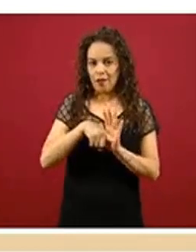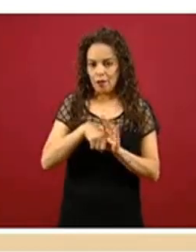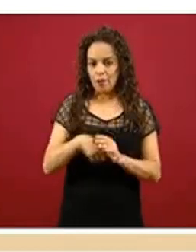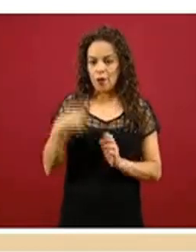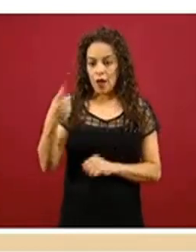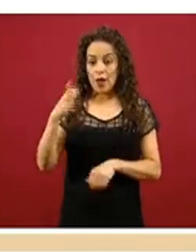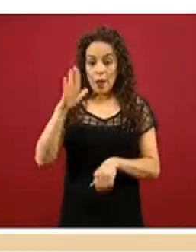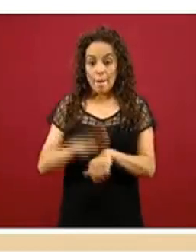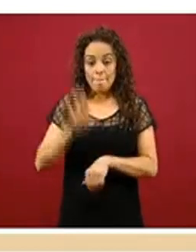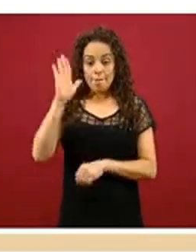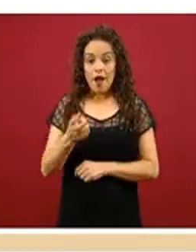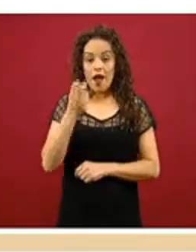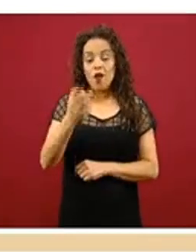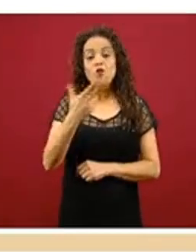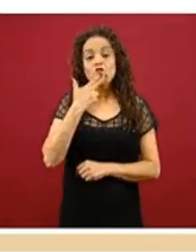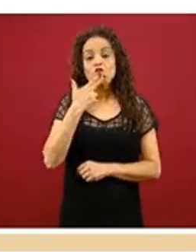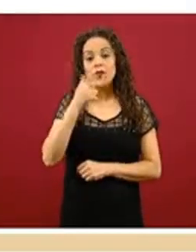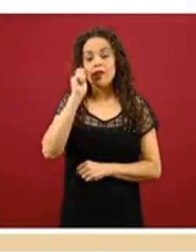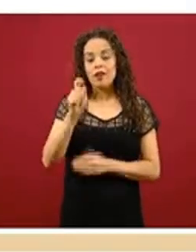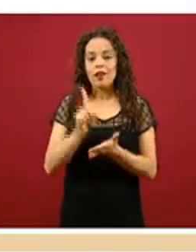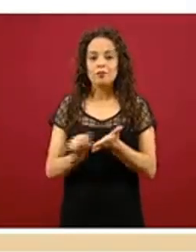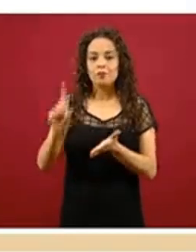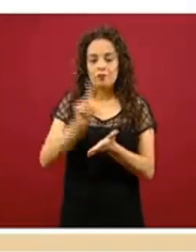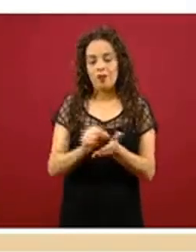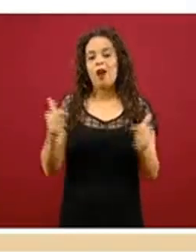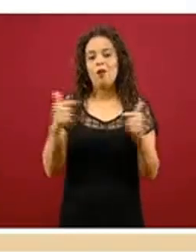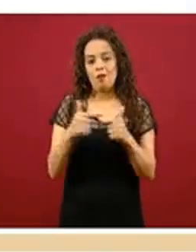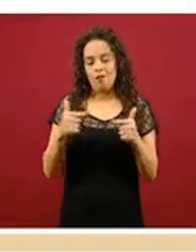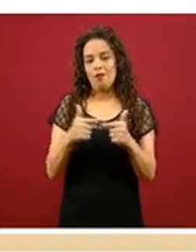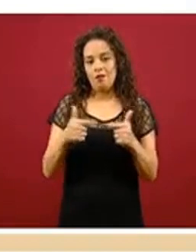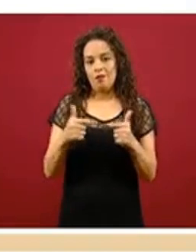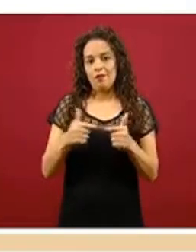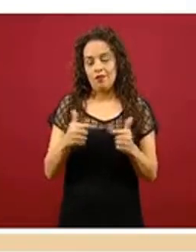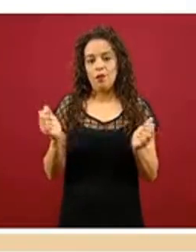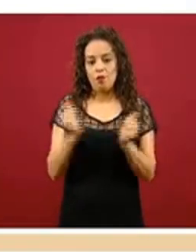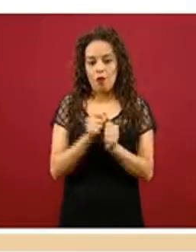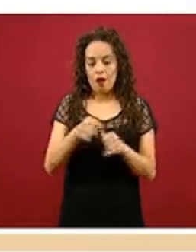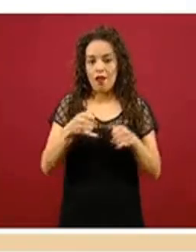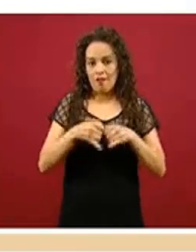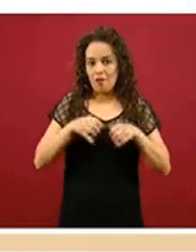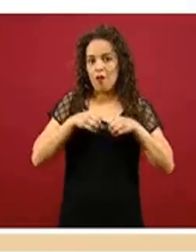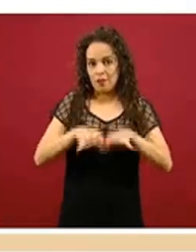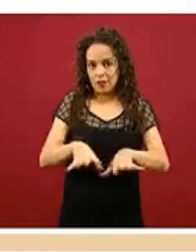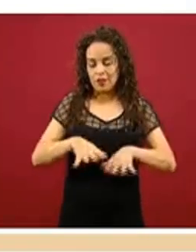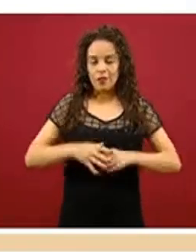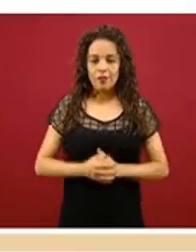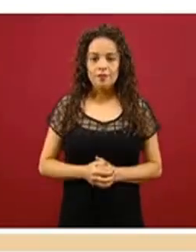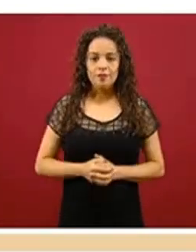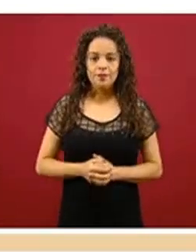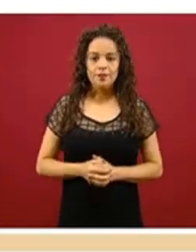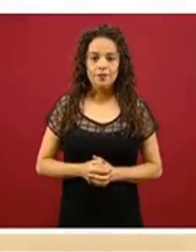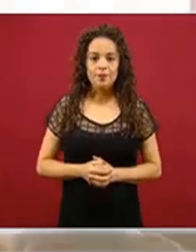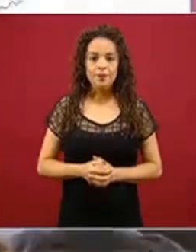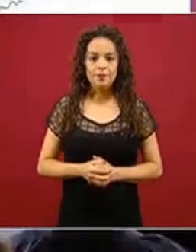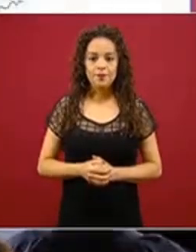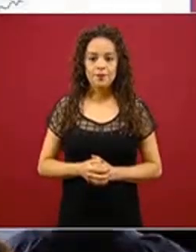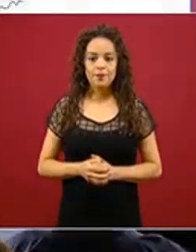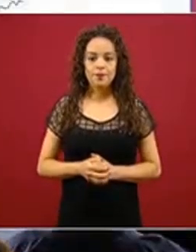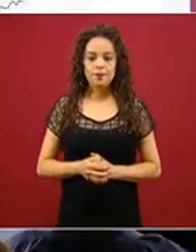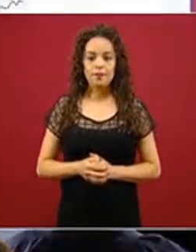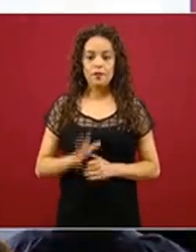dos plataformas que son bastante más homogéneas en su información, que son Twitter y Google.